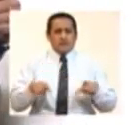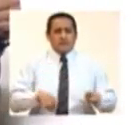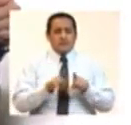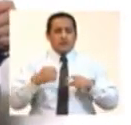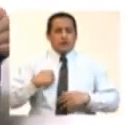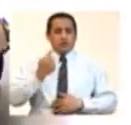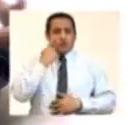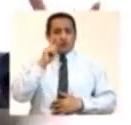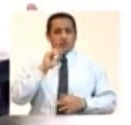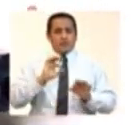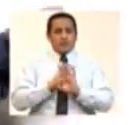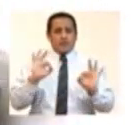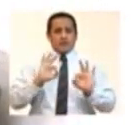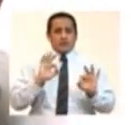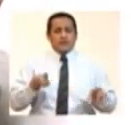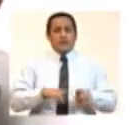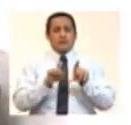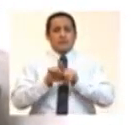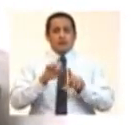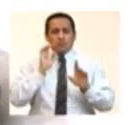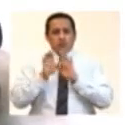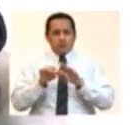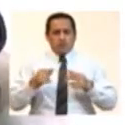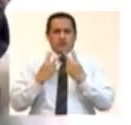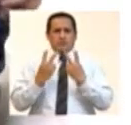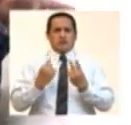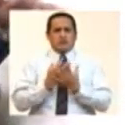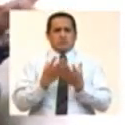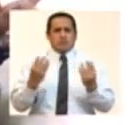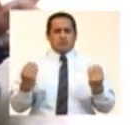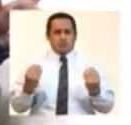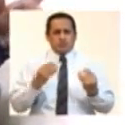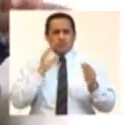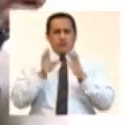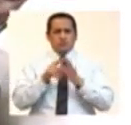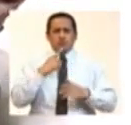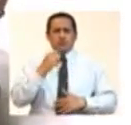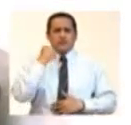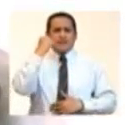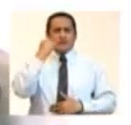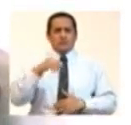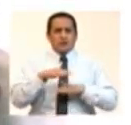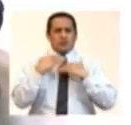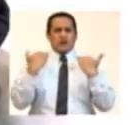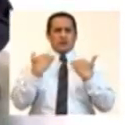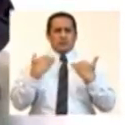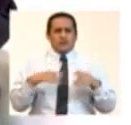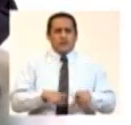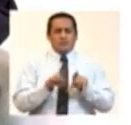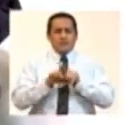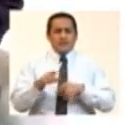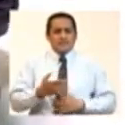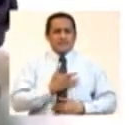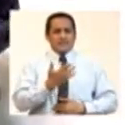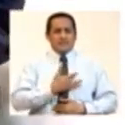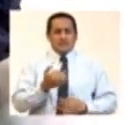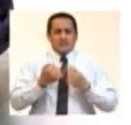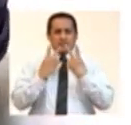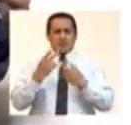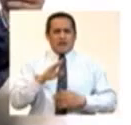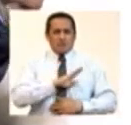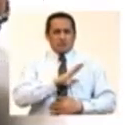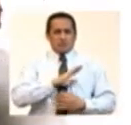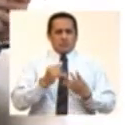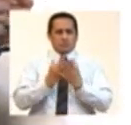incluso al no conocer todo esto puede pensar que se le están vulnerando incluso los derechos y pueden en ese sentido